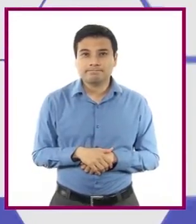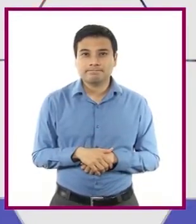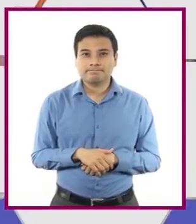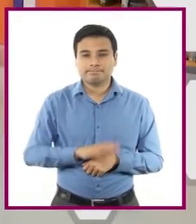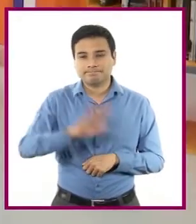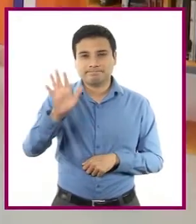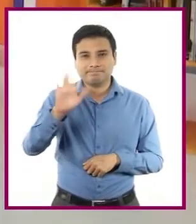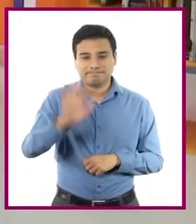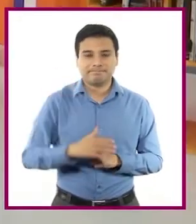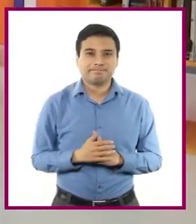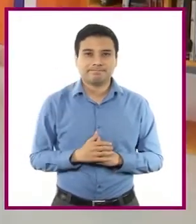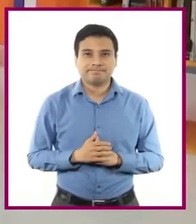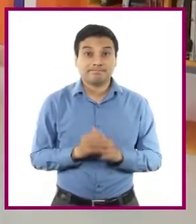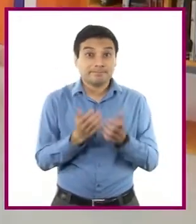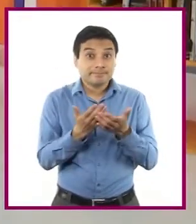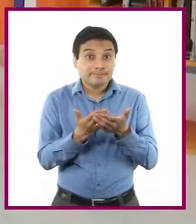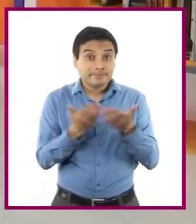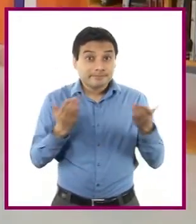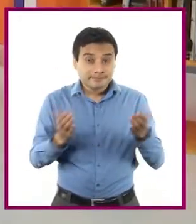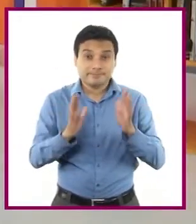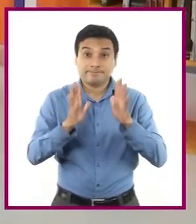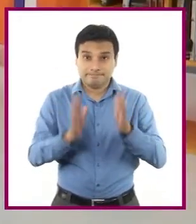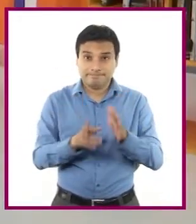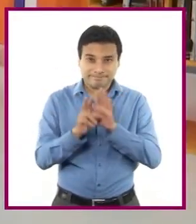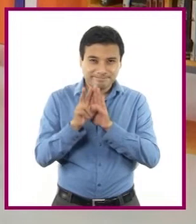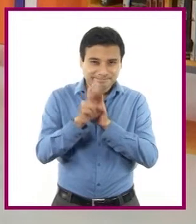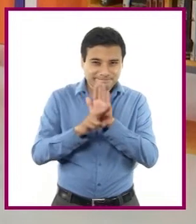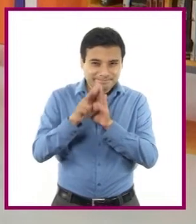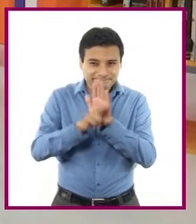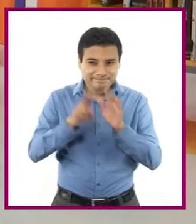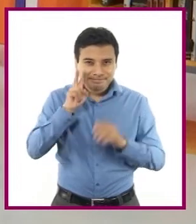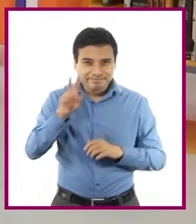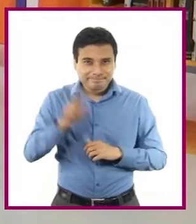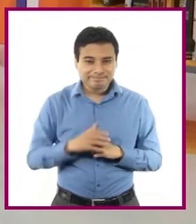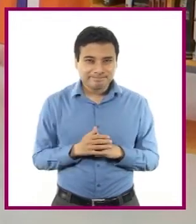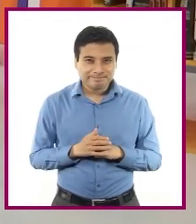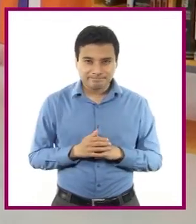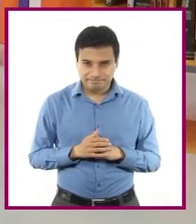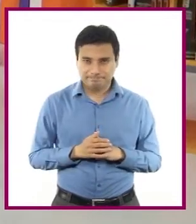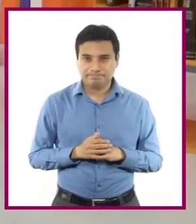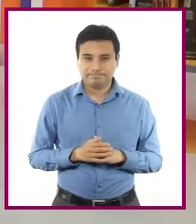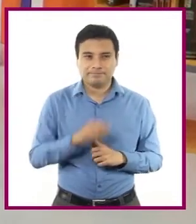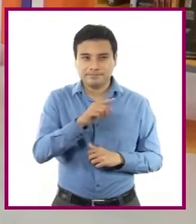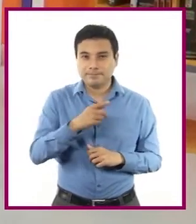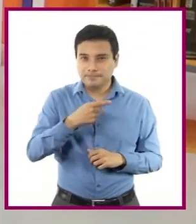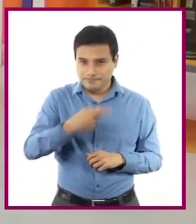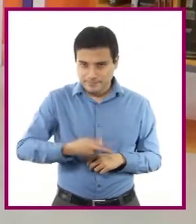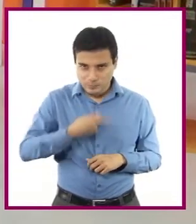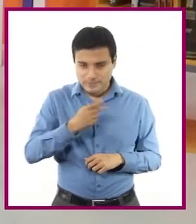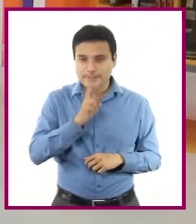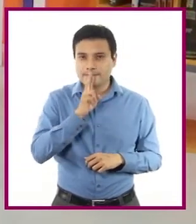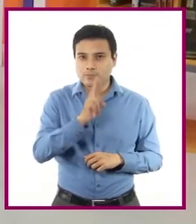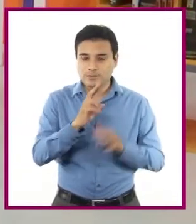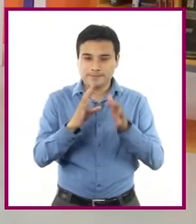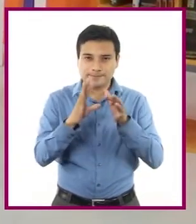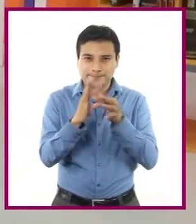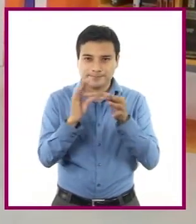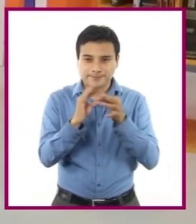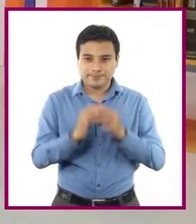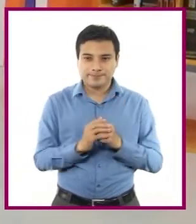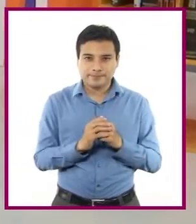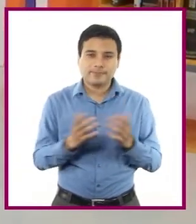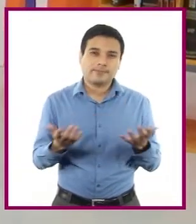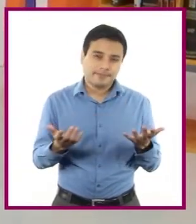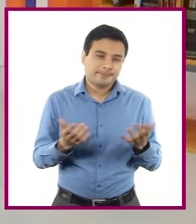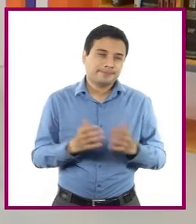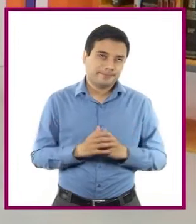¡Adiós! Ahora que ya revisamos este video, podríamos responder a tu pregunta. Pues la podemos utilizar de